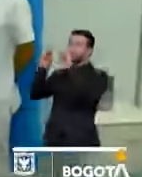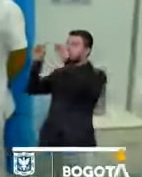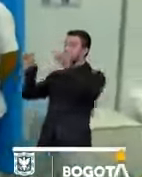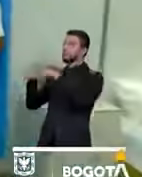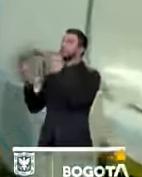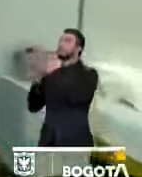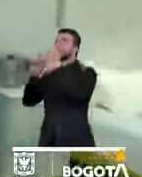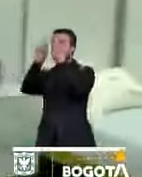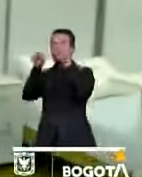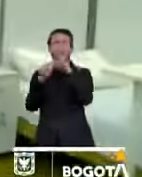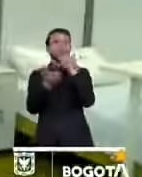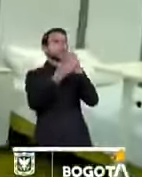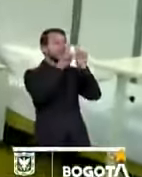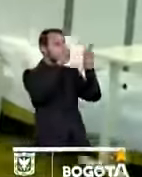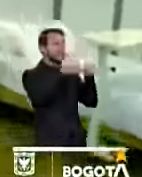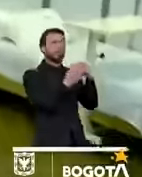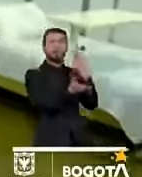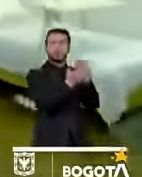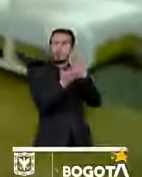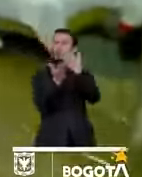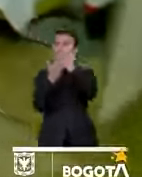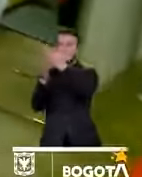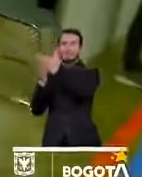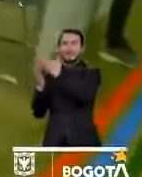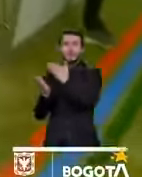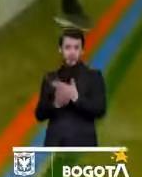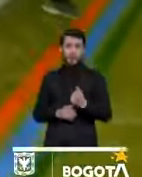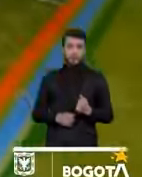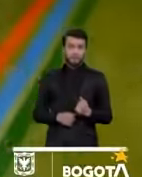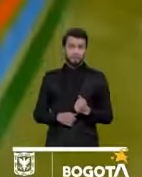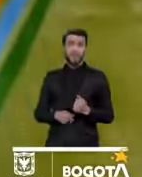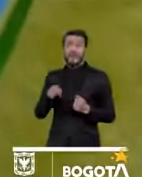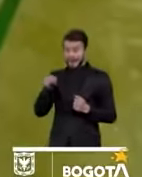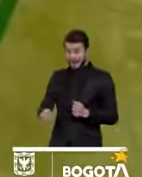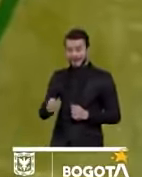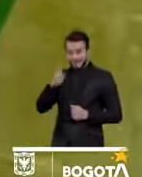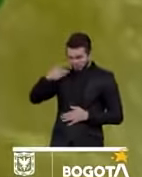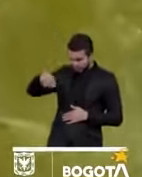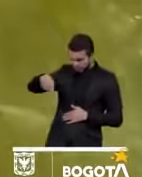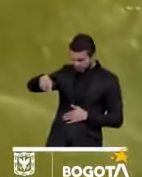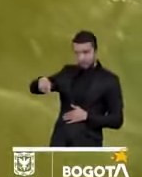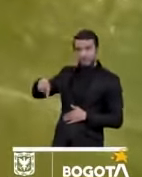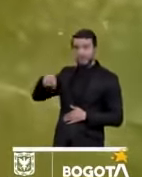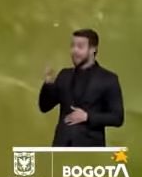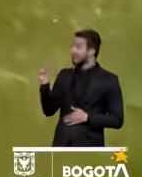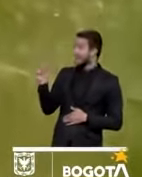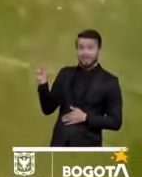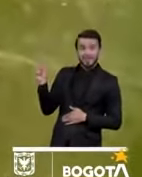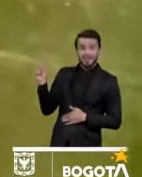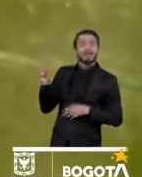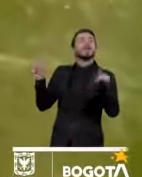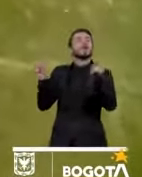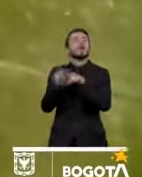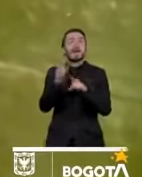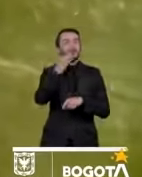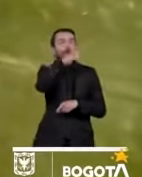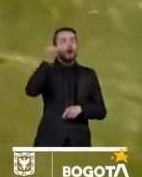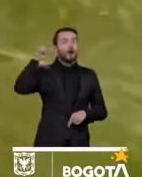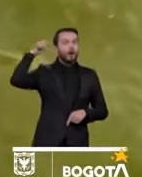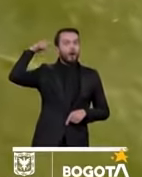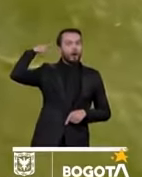en piso una señalización como el metro de Londres, donde la persona que va al